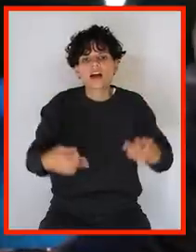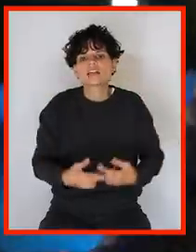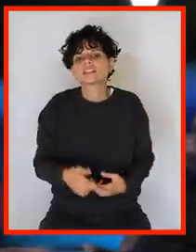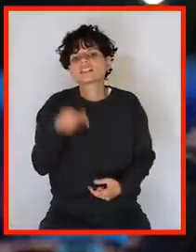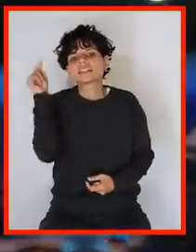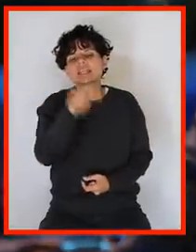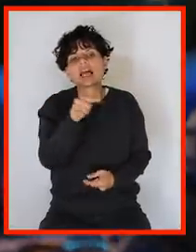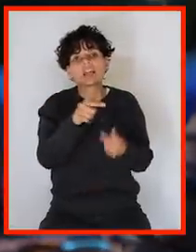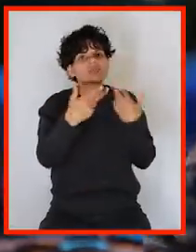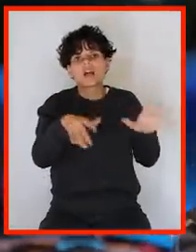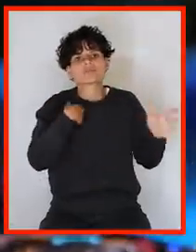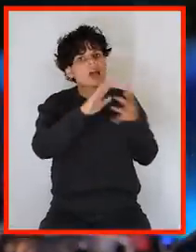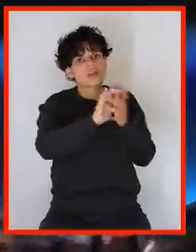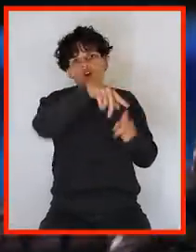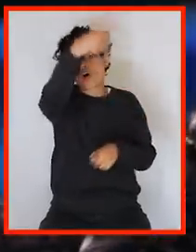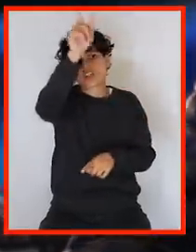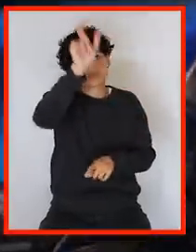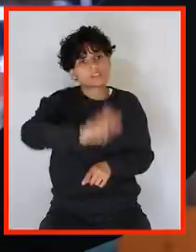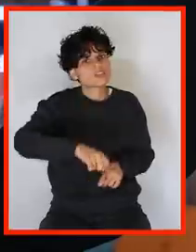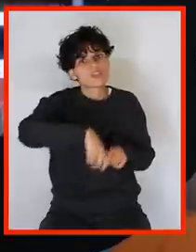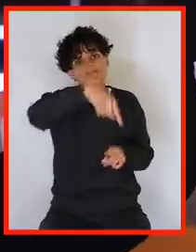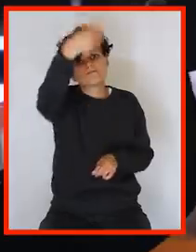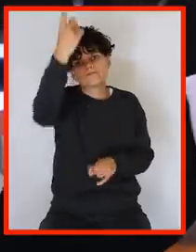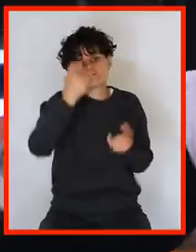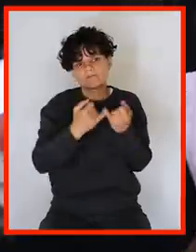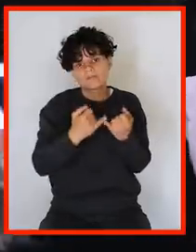si su amigo es el... No lo voy a... El innombrable.